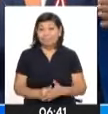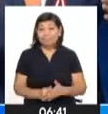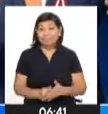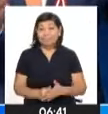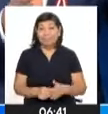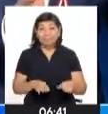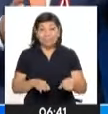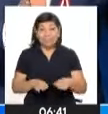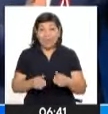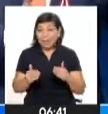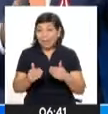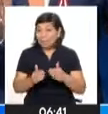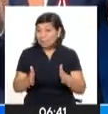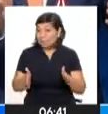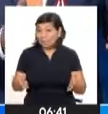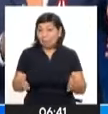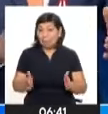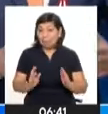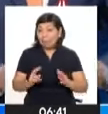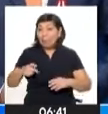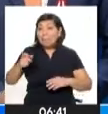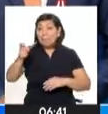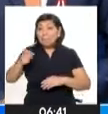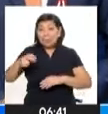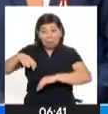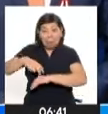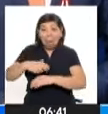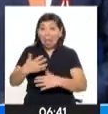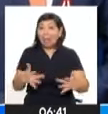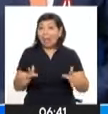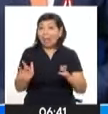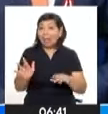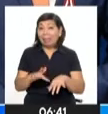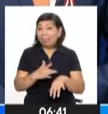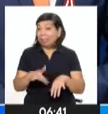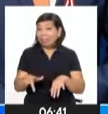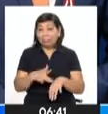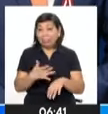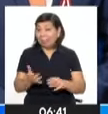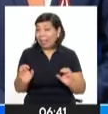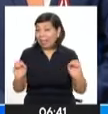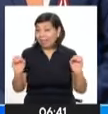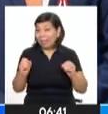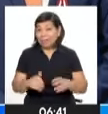la pista a las viviendas. No hay una vereda en realidad ahí, ¿no?